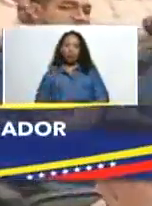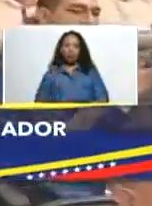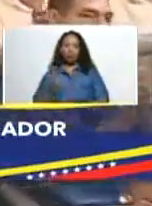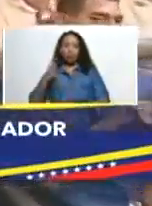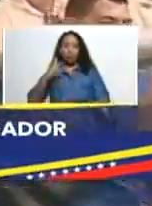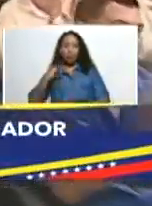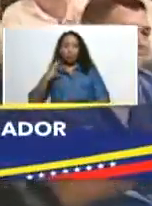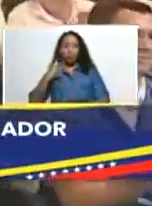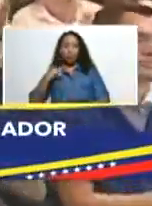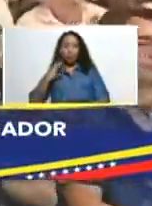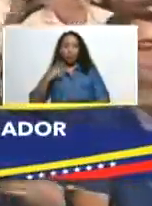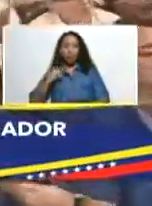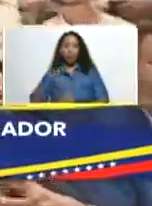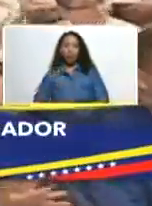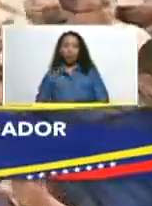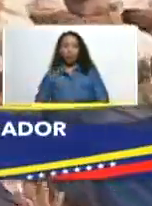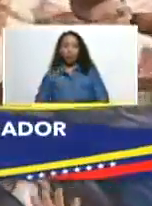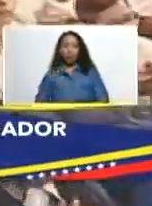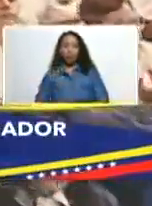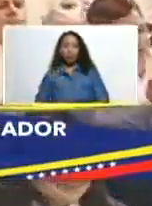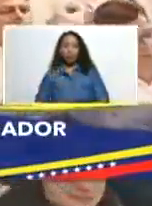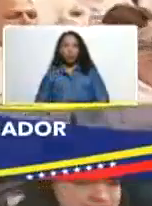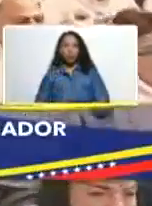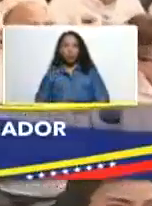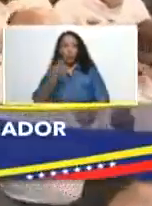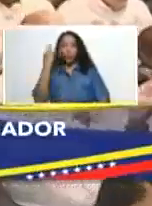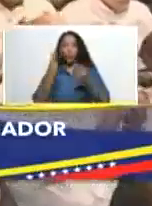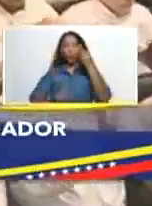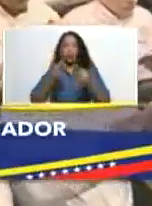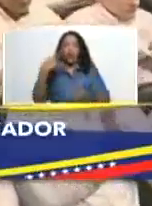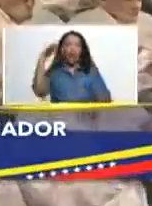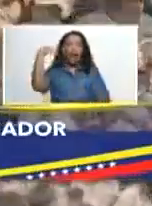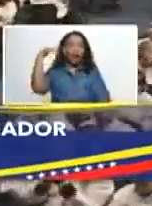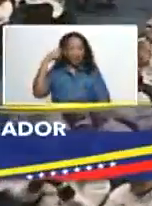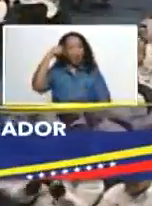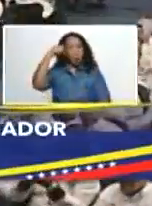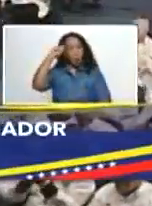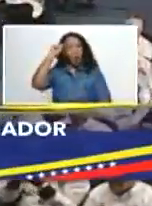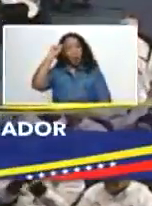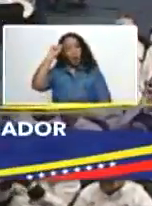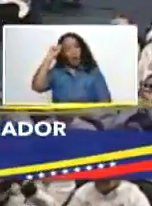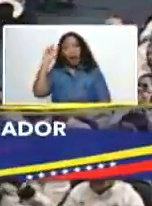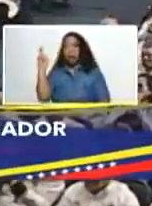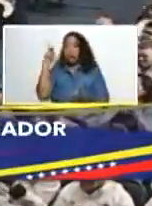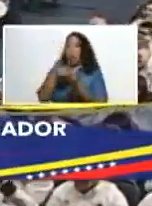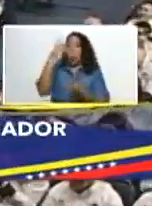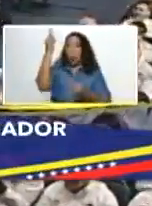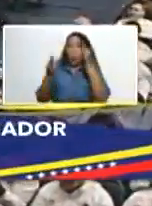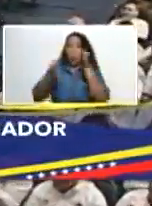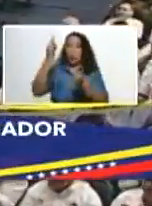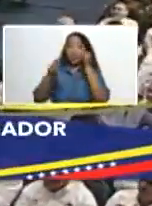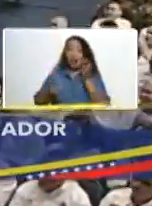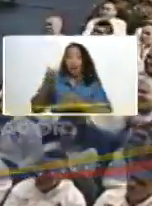6CPC, la judicial, como le decían antes, ¿te acuerdas? Llegó la judicial.